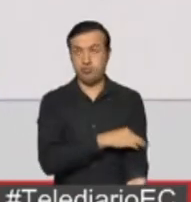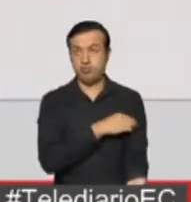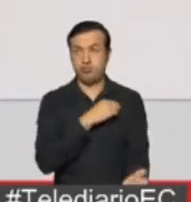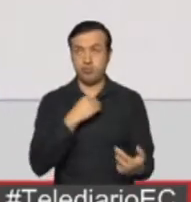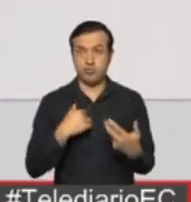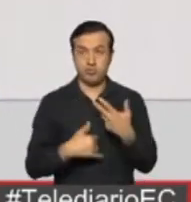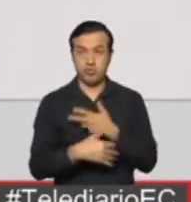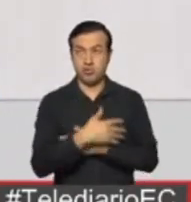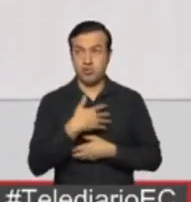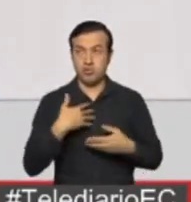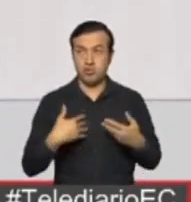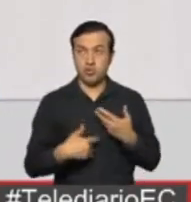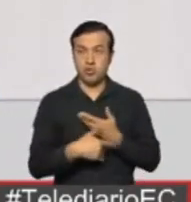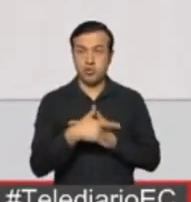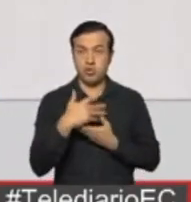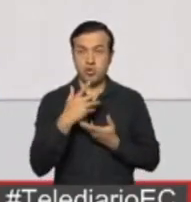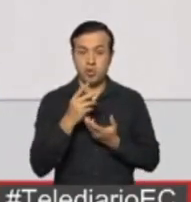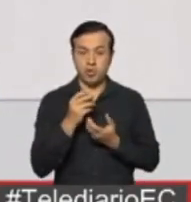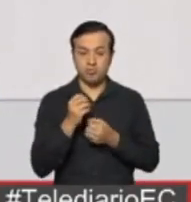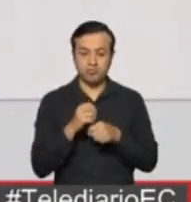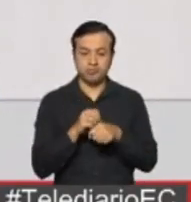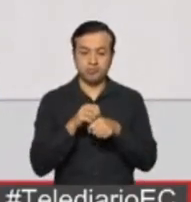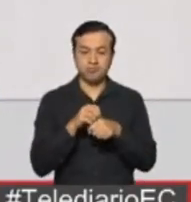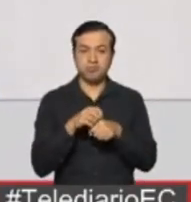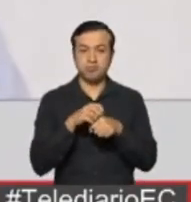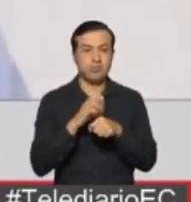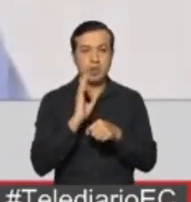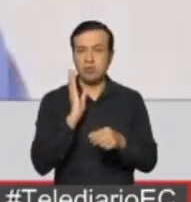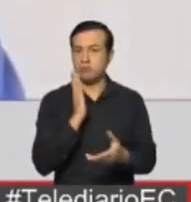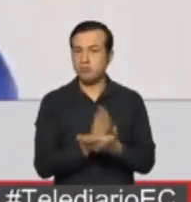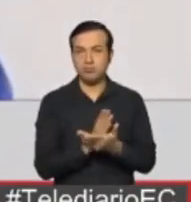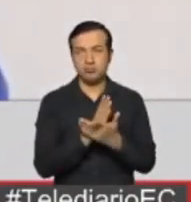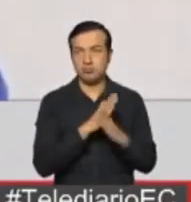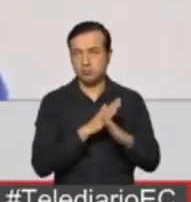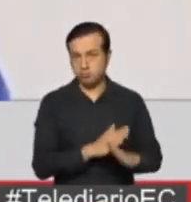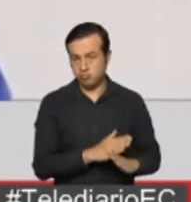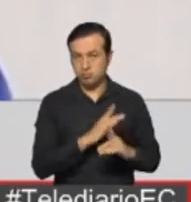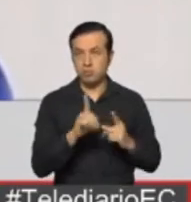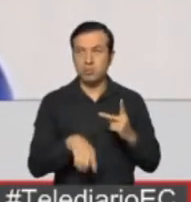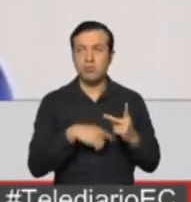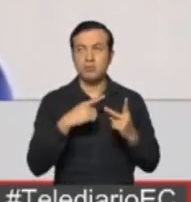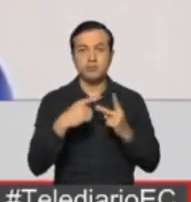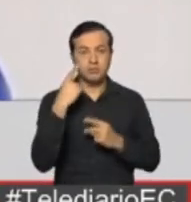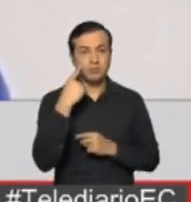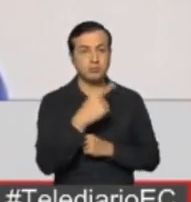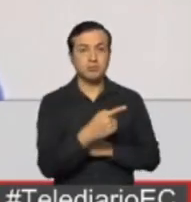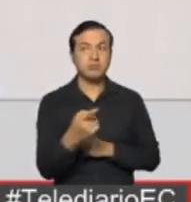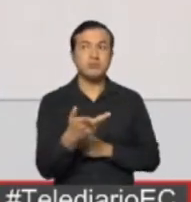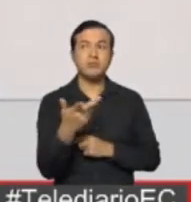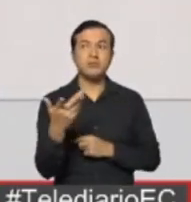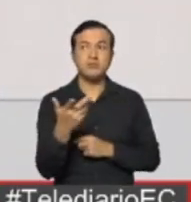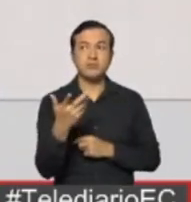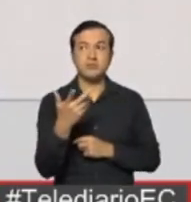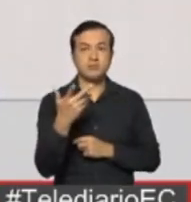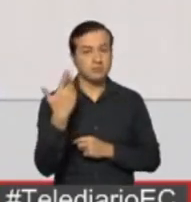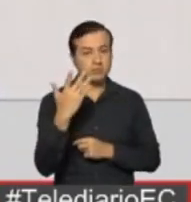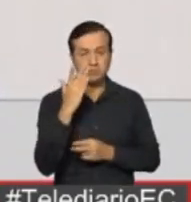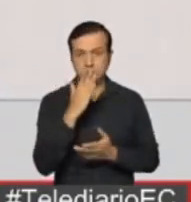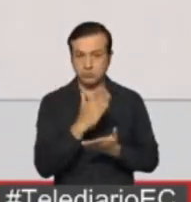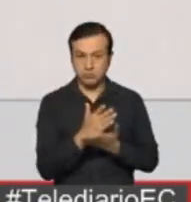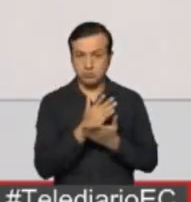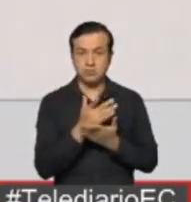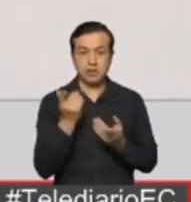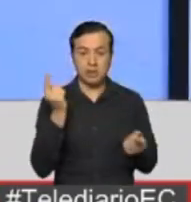no viene el estímulo por parte de la célula tumoral porque ya lo tenemos bloqueado otra forma de bloquear esto es inhibir directamente a las